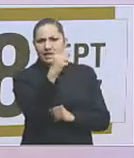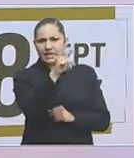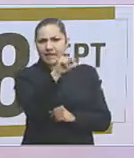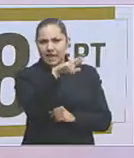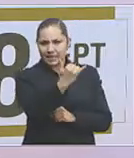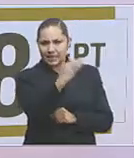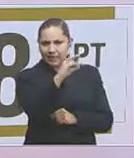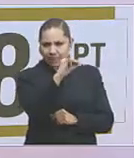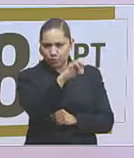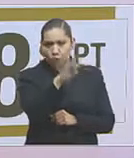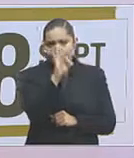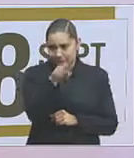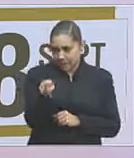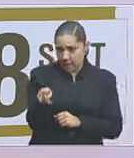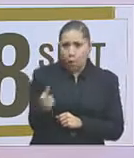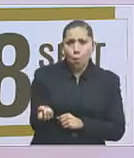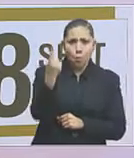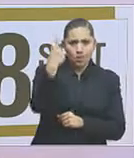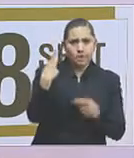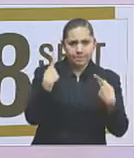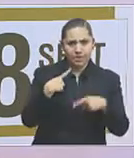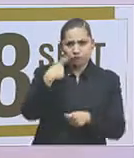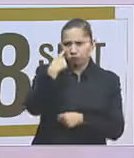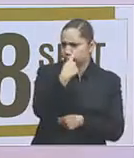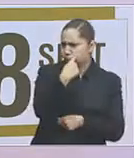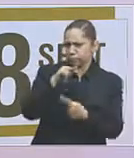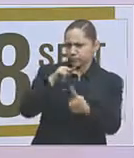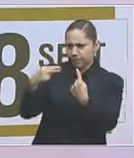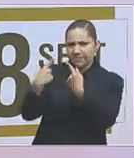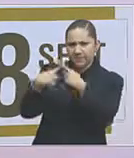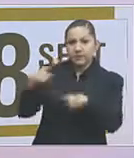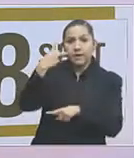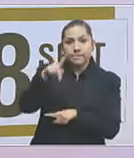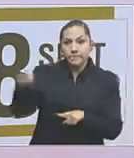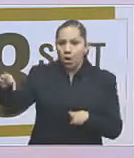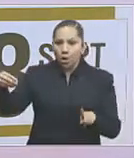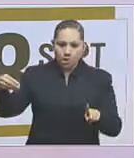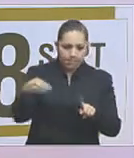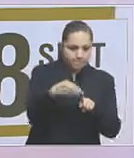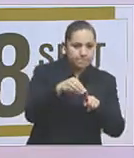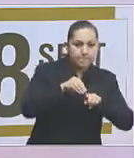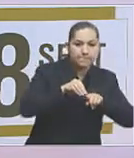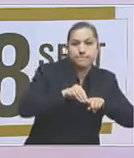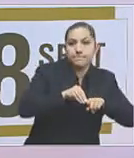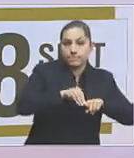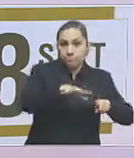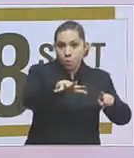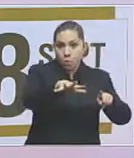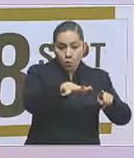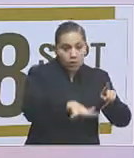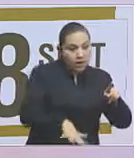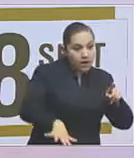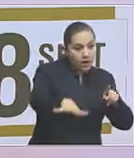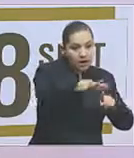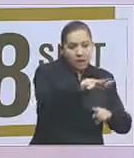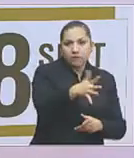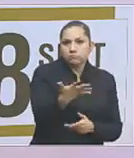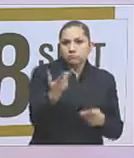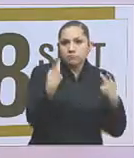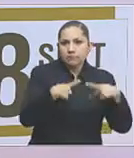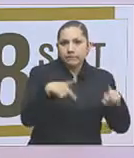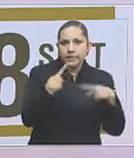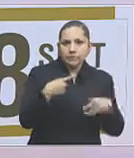una nueva voz gracias a las cajas de resonancia ya las burbujas de filtrado en su red social puede llegar hasta el feed de alguien